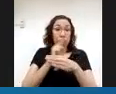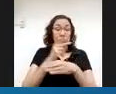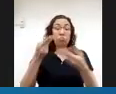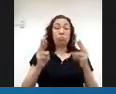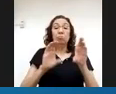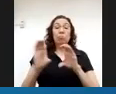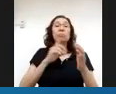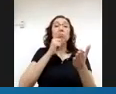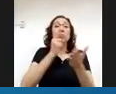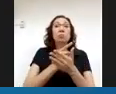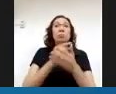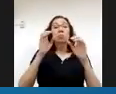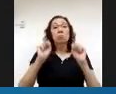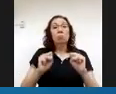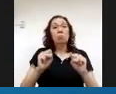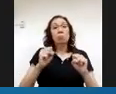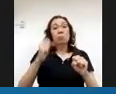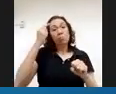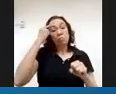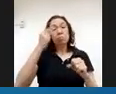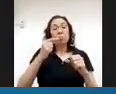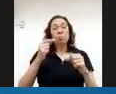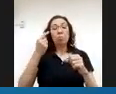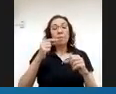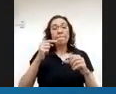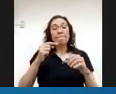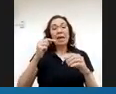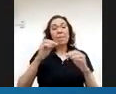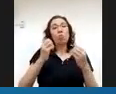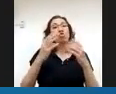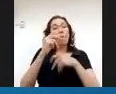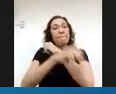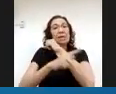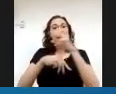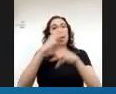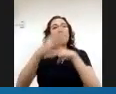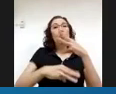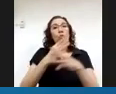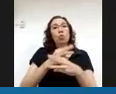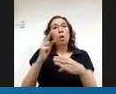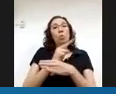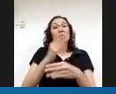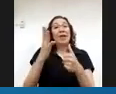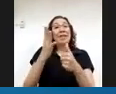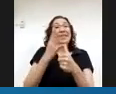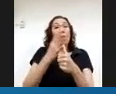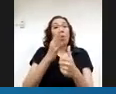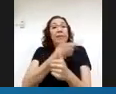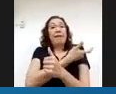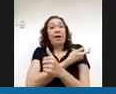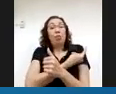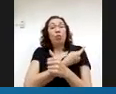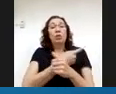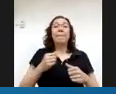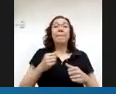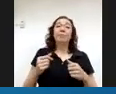Se empieza a considerar ya en muchos países en el mundo el uso de una cuarta dosis, la